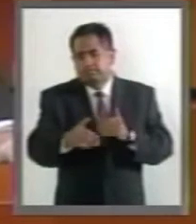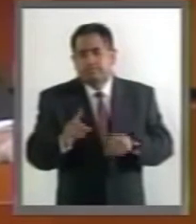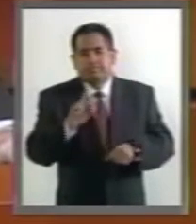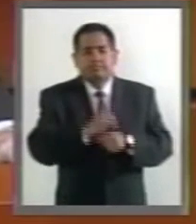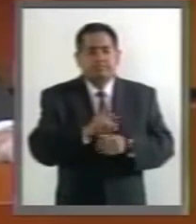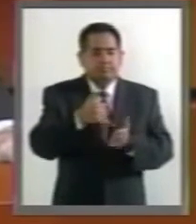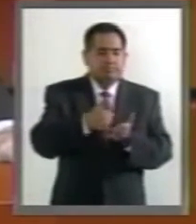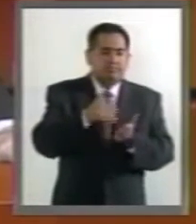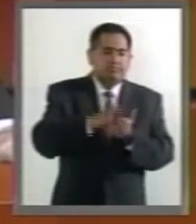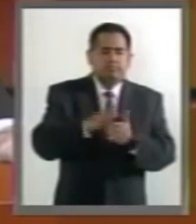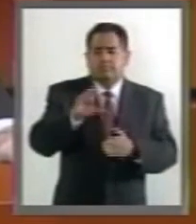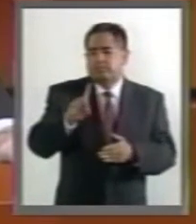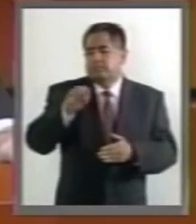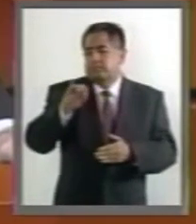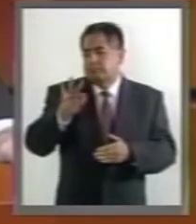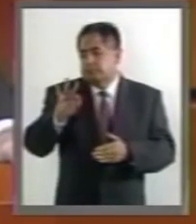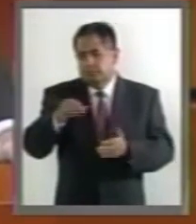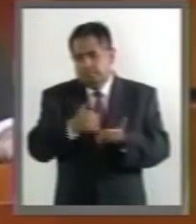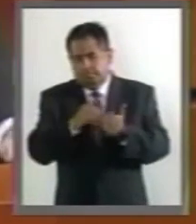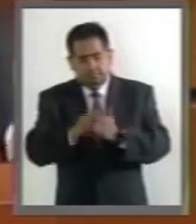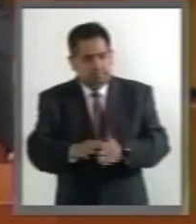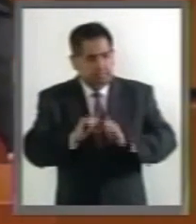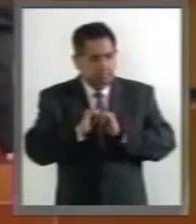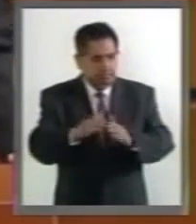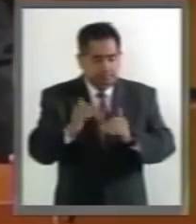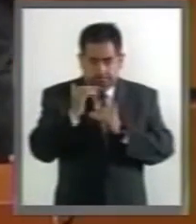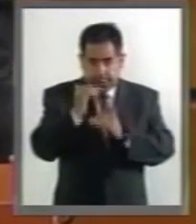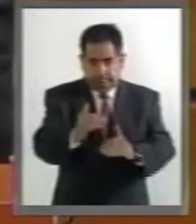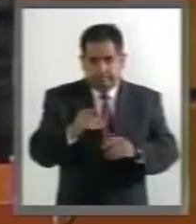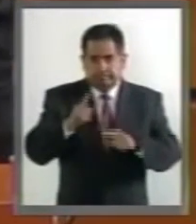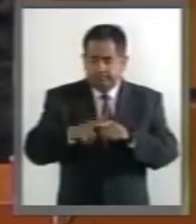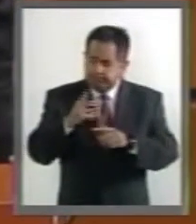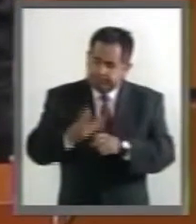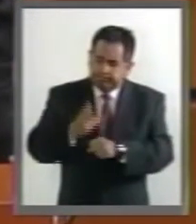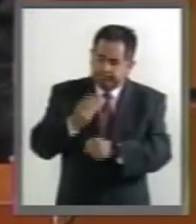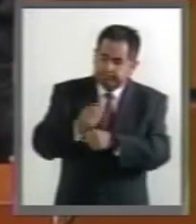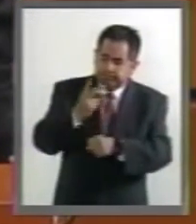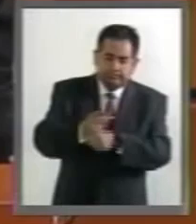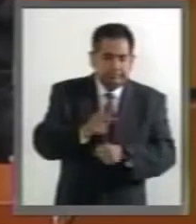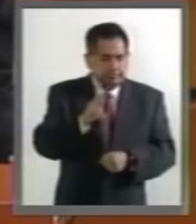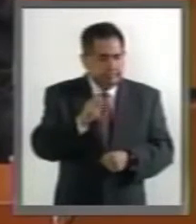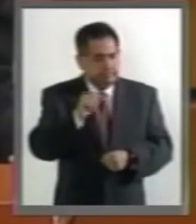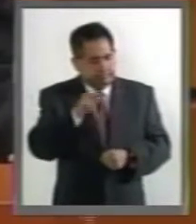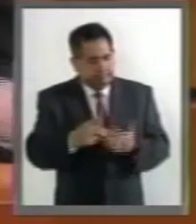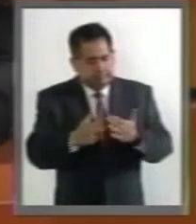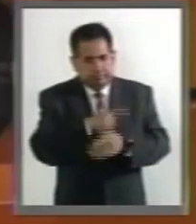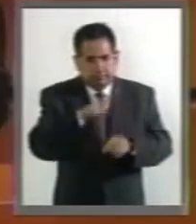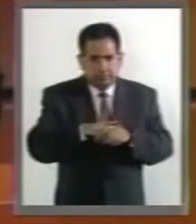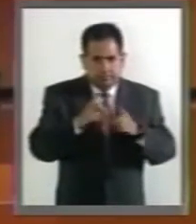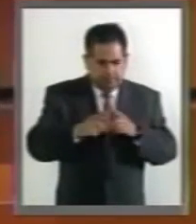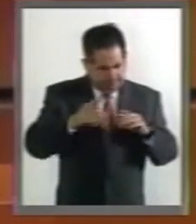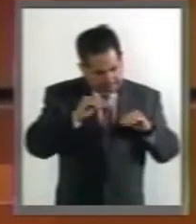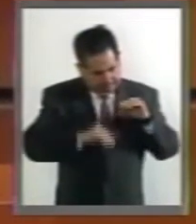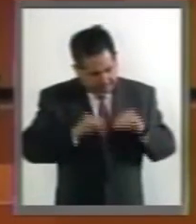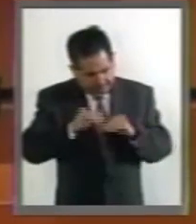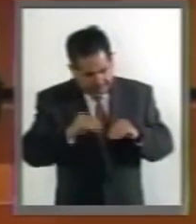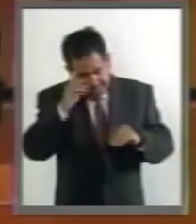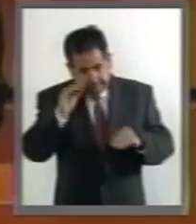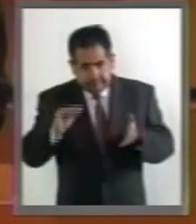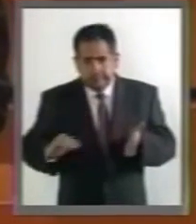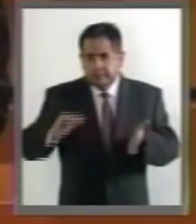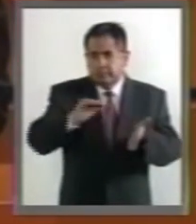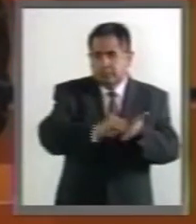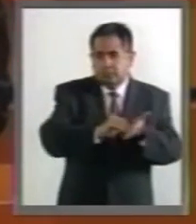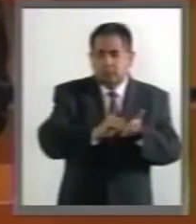la entrada en vigor del presente decreto, adecuará el Plan Nacional de Desarrollo para incluir la